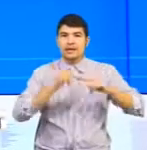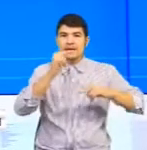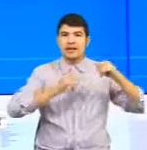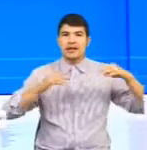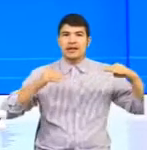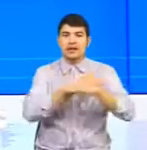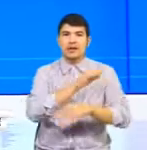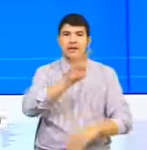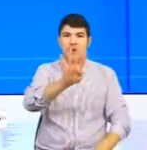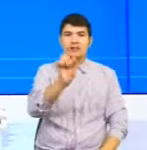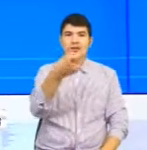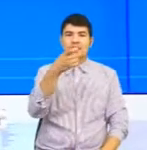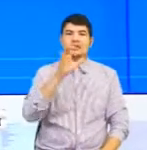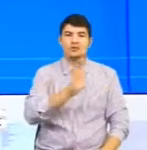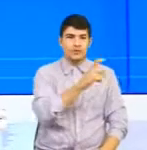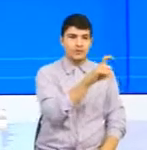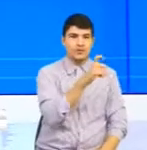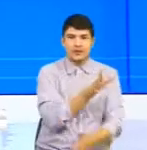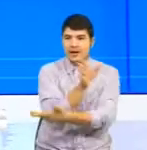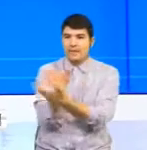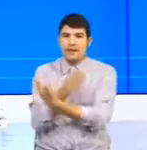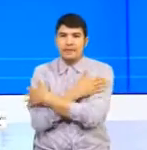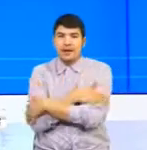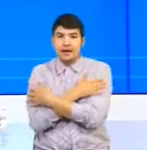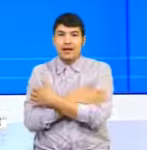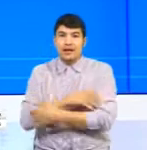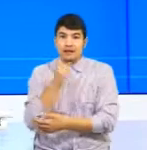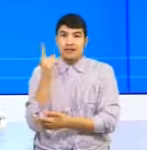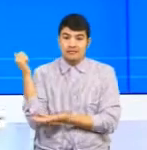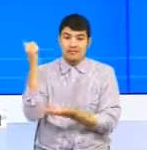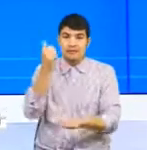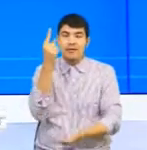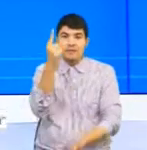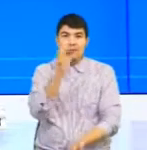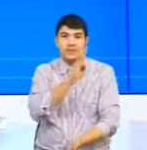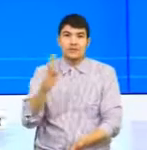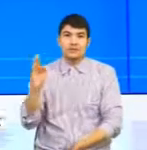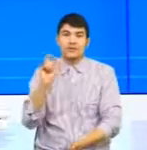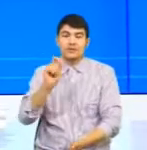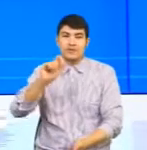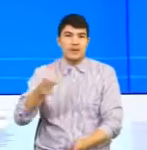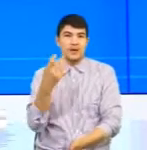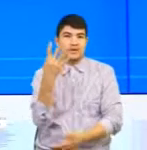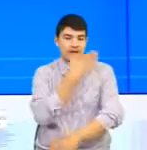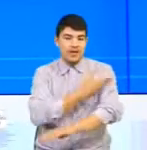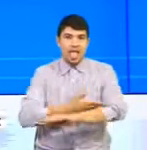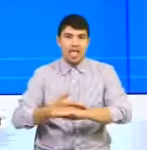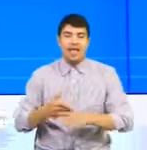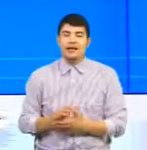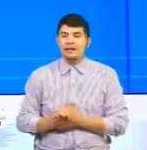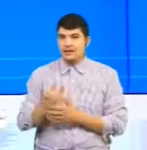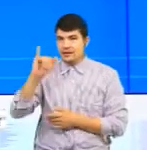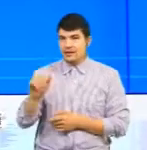4g de cúcuta a pamplona con una inversión de 1.5 billones de pesos nuestro compañero detenerlo gato con toda la información e ínter buenas tardes